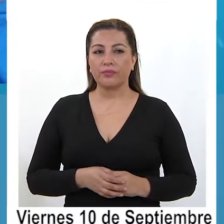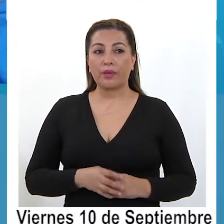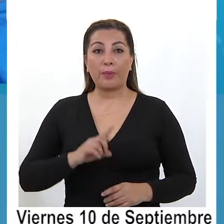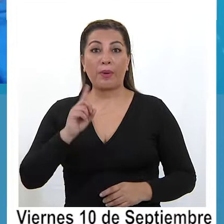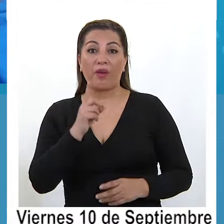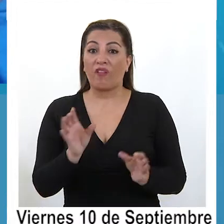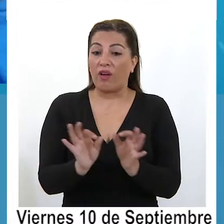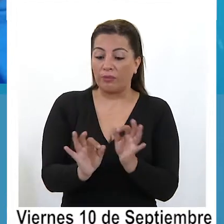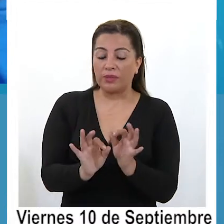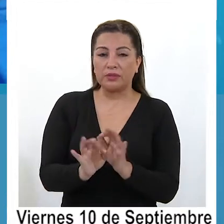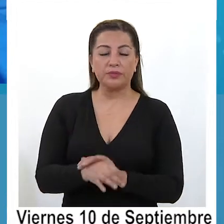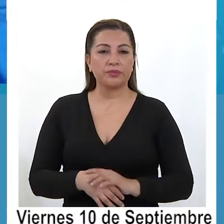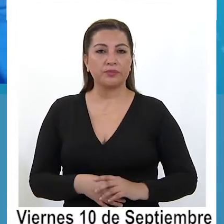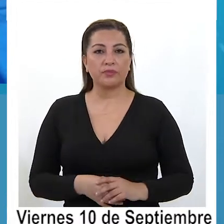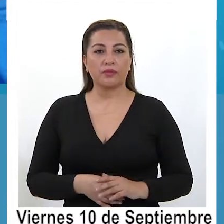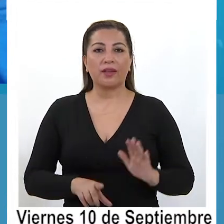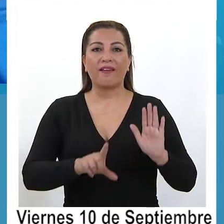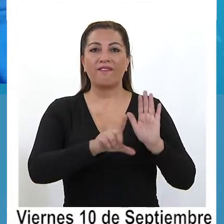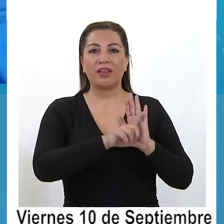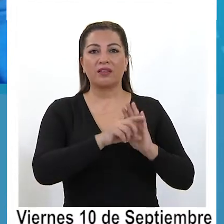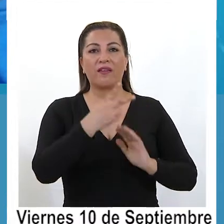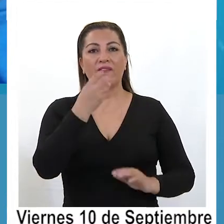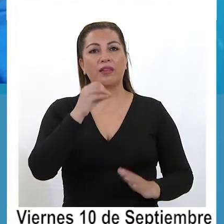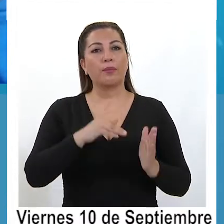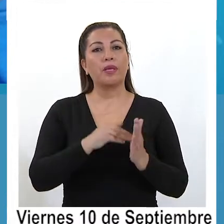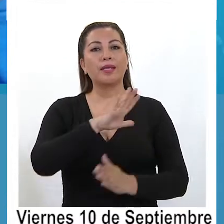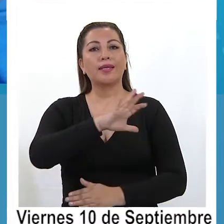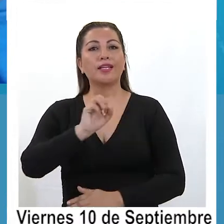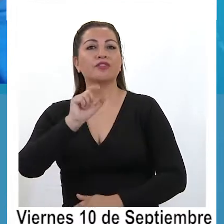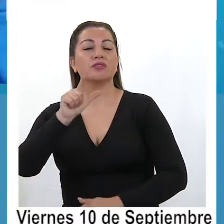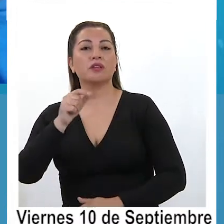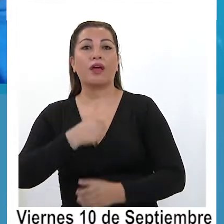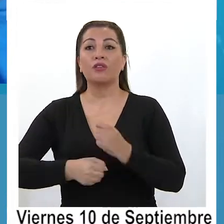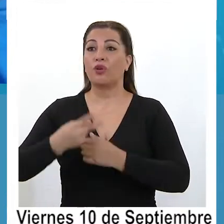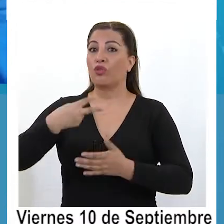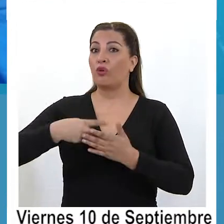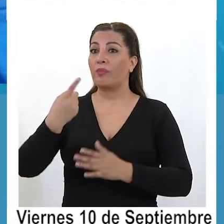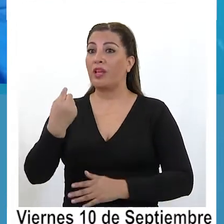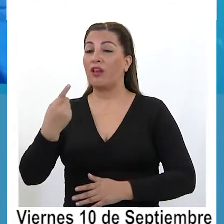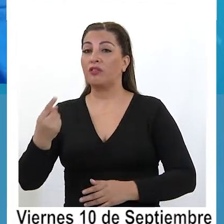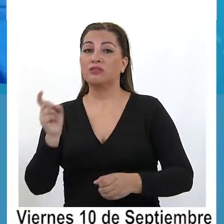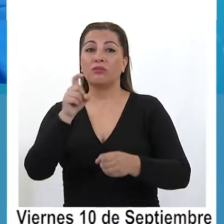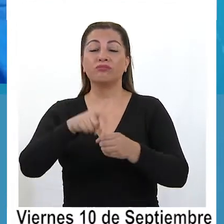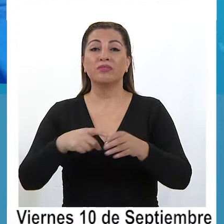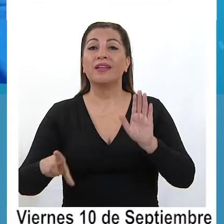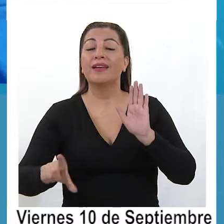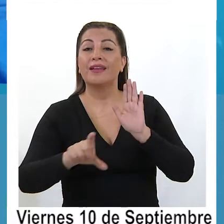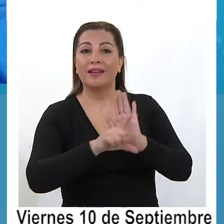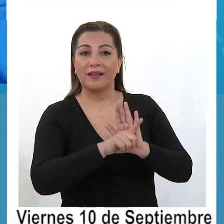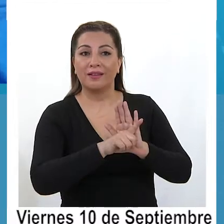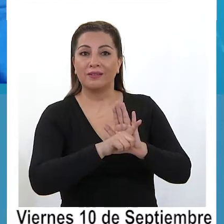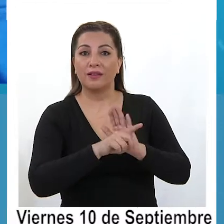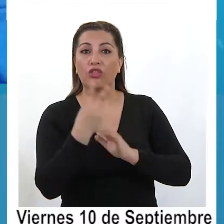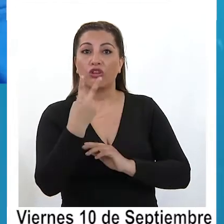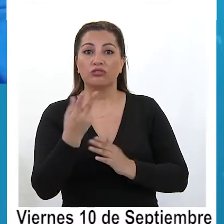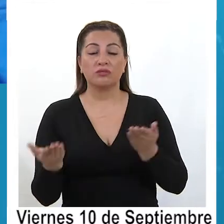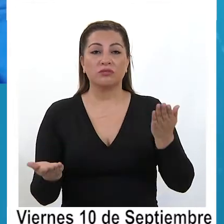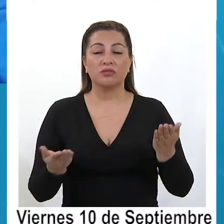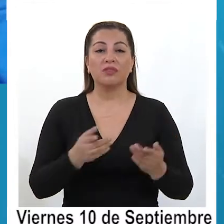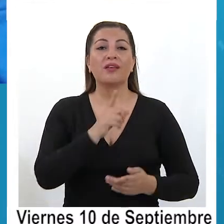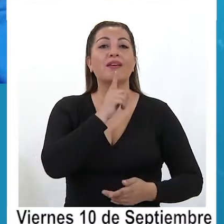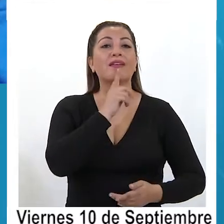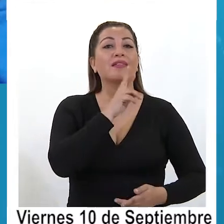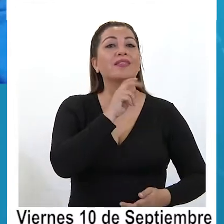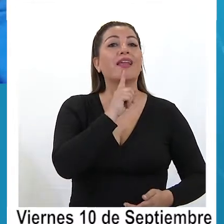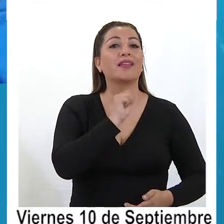que mediante la ley 20.507, en el año 2011, se incorporó al Código Penal estos dos delitos, tanto la trata